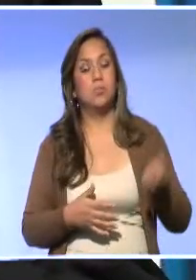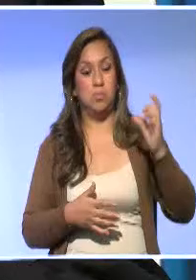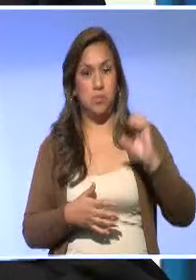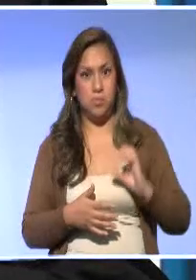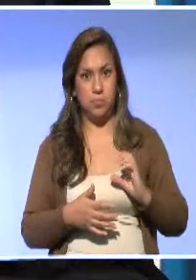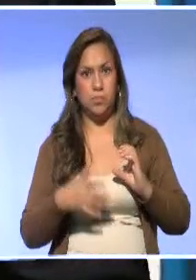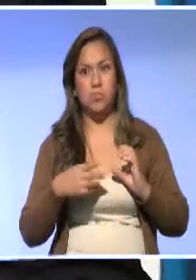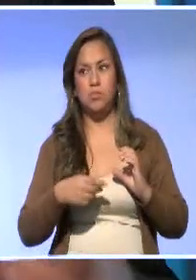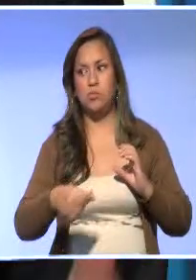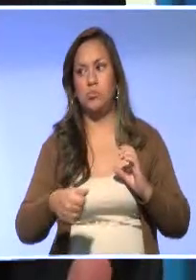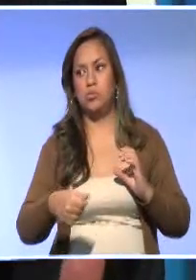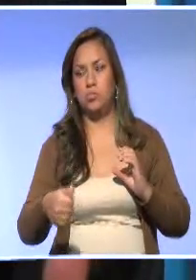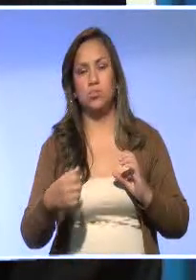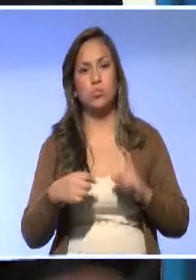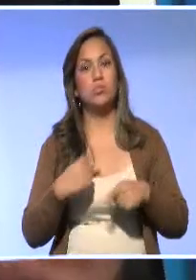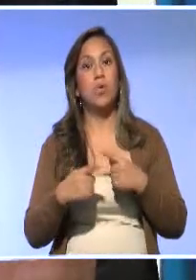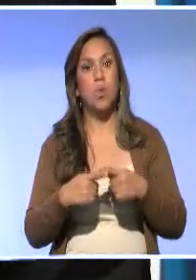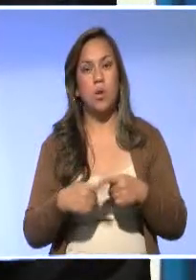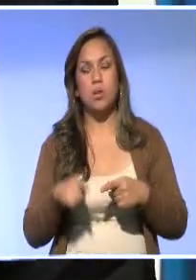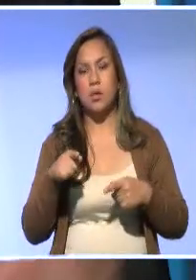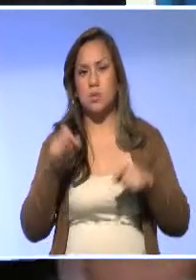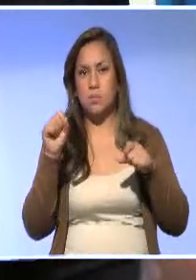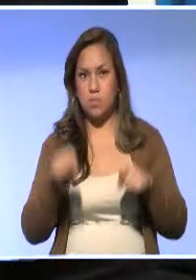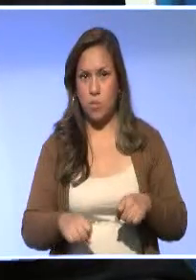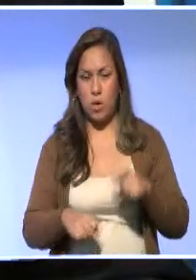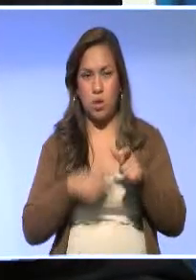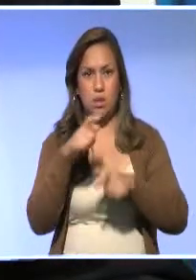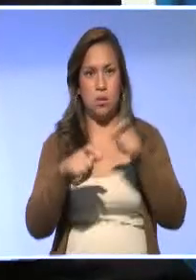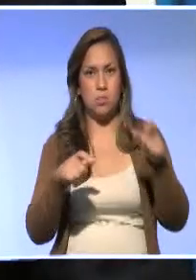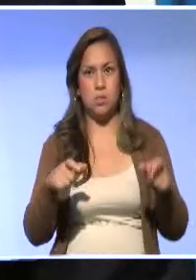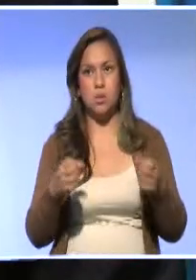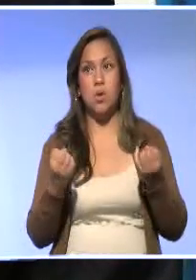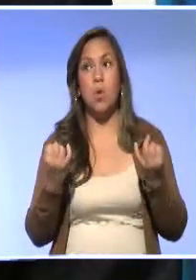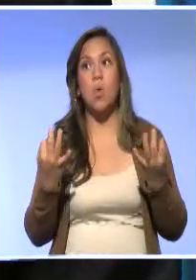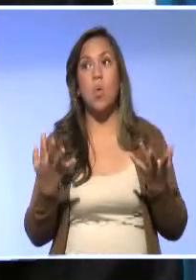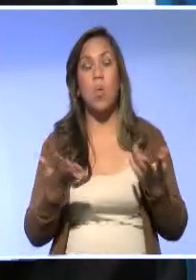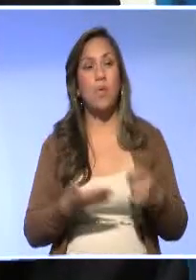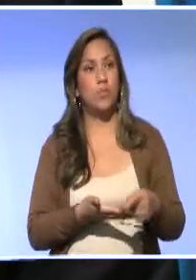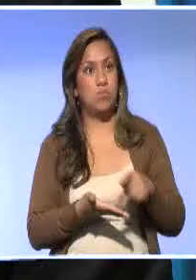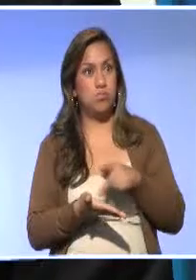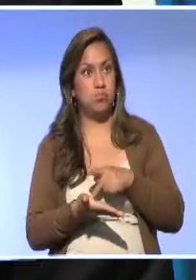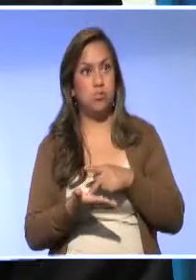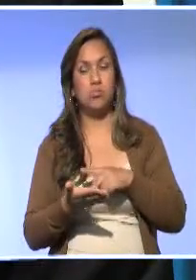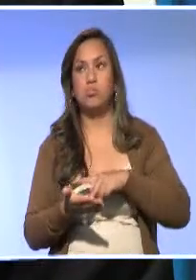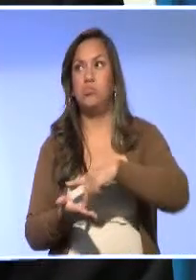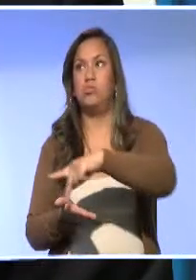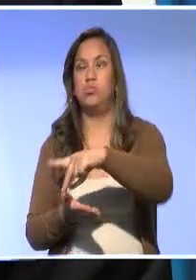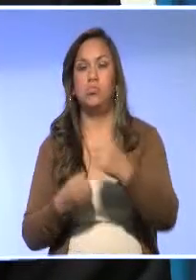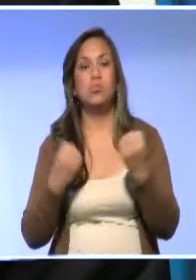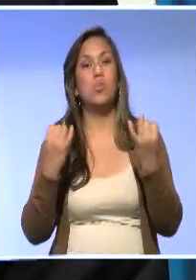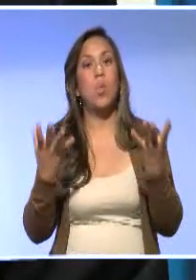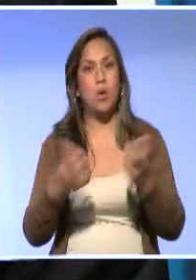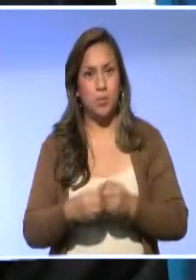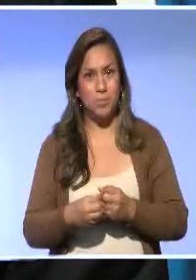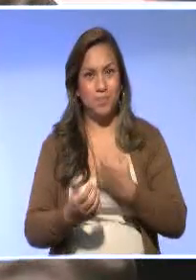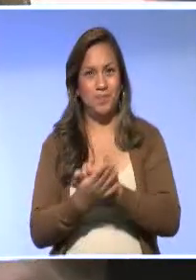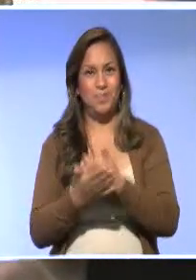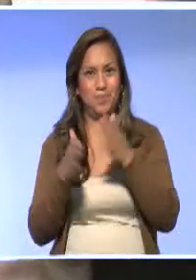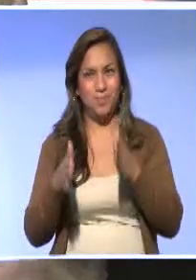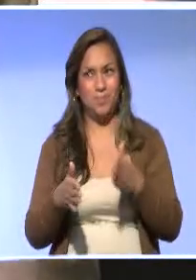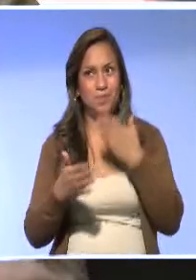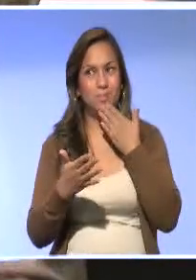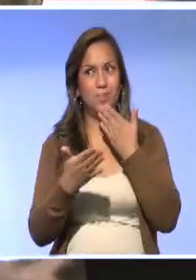para empezar un nuevo año y así que la gente pueda medir qué es lo que le ingresa versus cómo va a utilizar esos recursos vista hugo villacrés